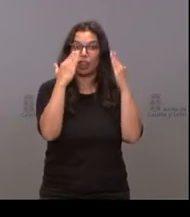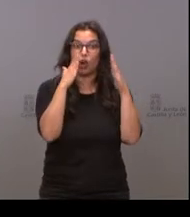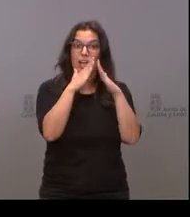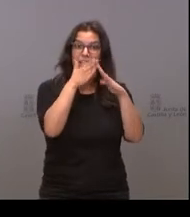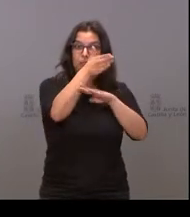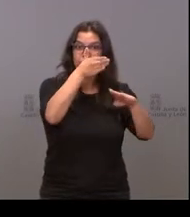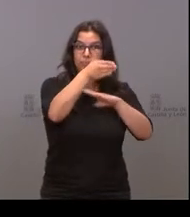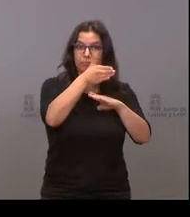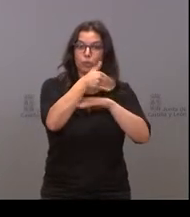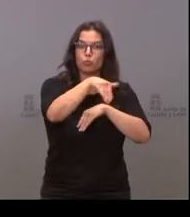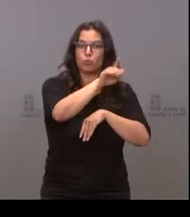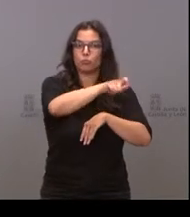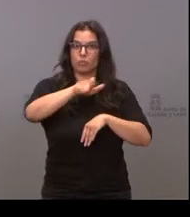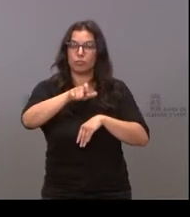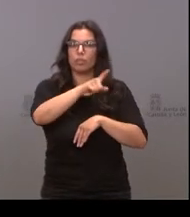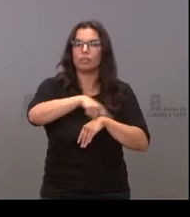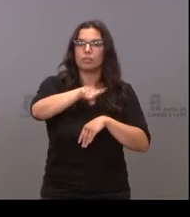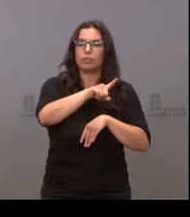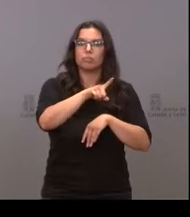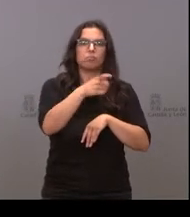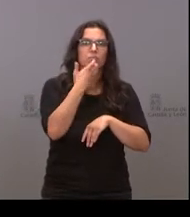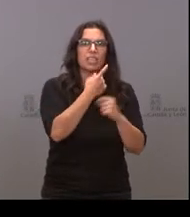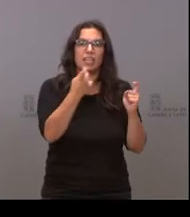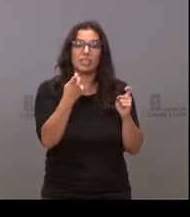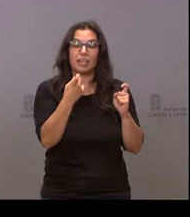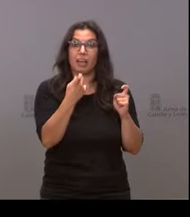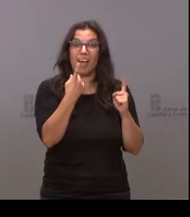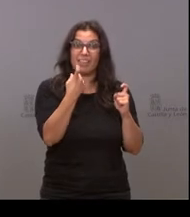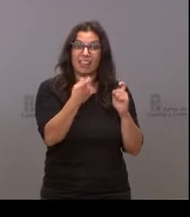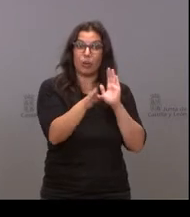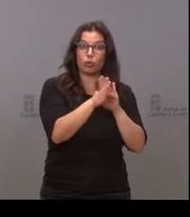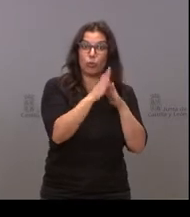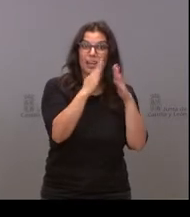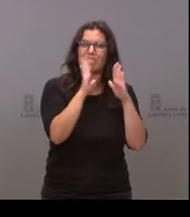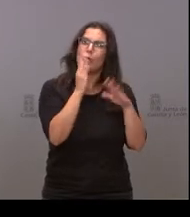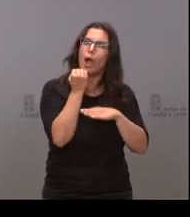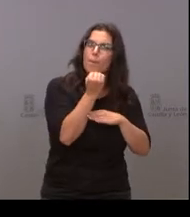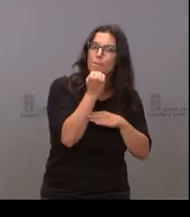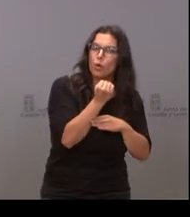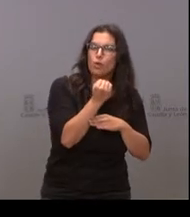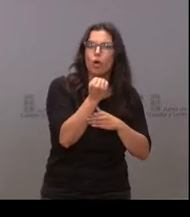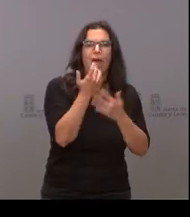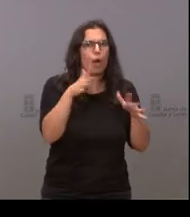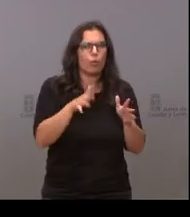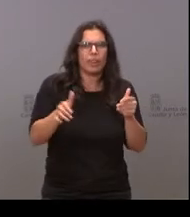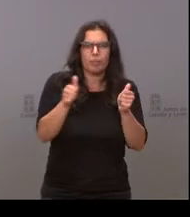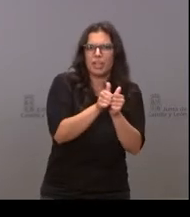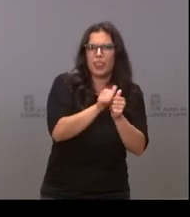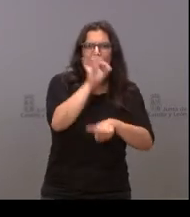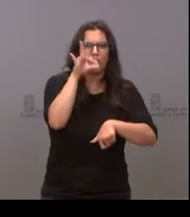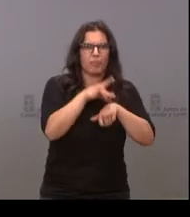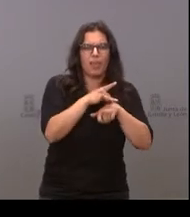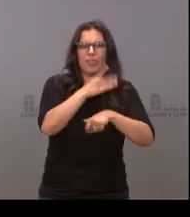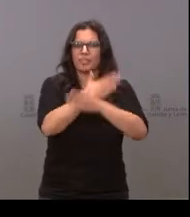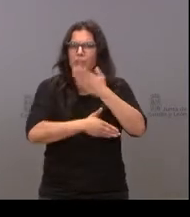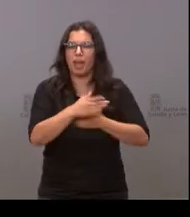personas para facilitarles los apoyos que necesiten para permanecer en su vivienda pese a que tenga una situación de dependencia enfermedad o